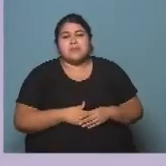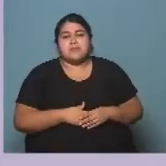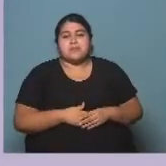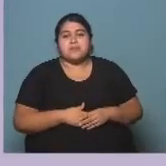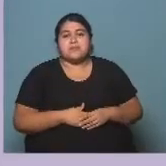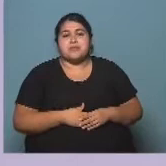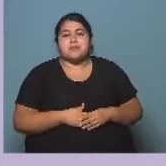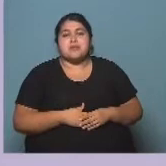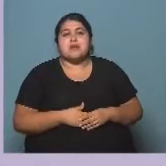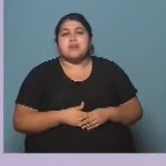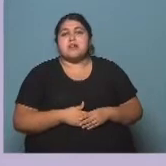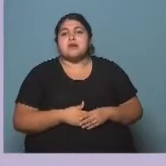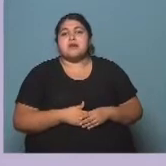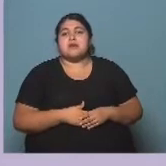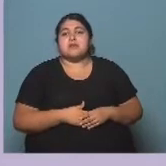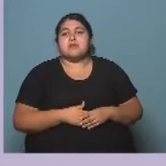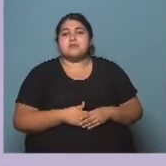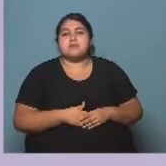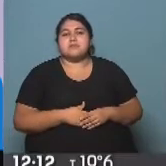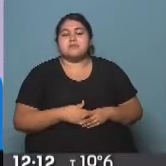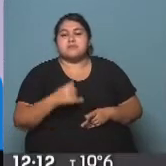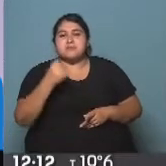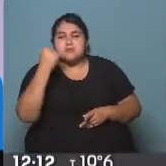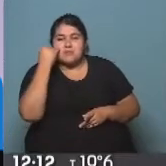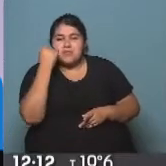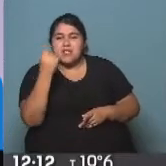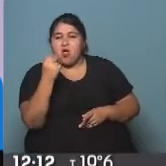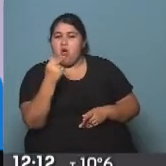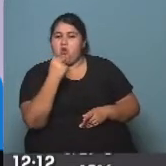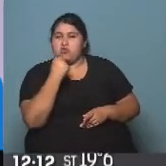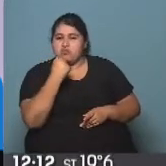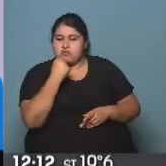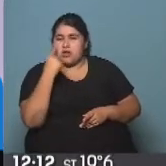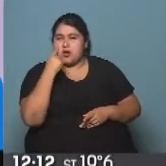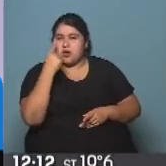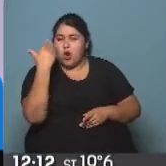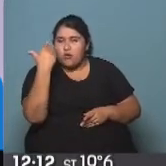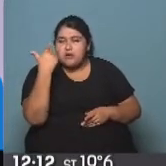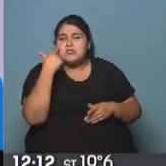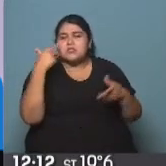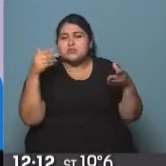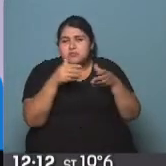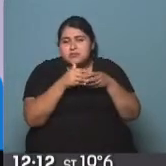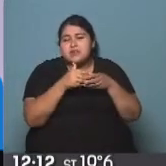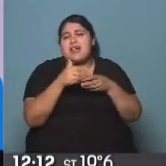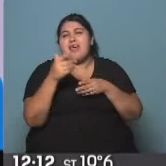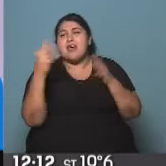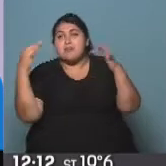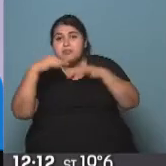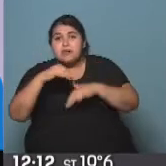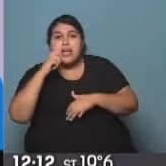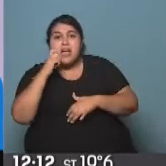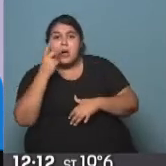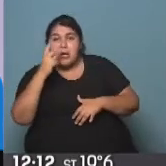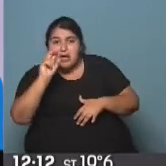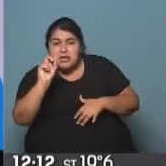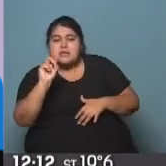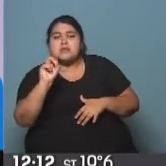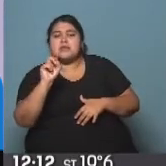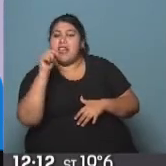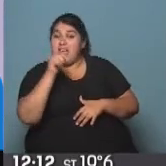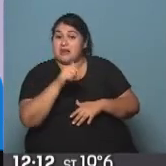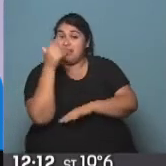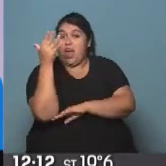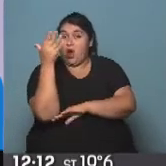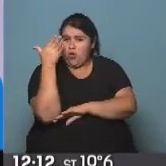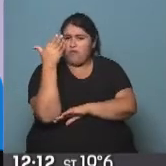Al igual que con la onceava ministerial de la OMC y con la presidencia del G20, con esta conferencia